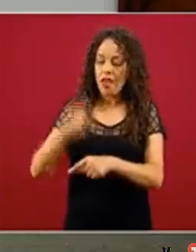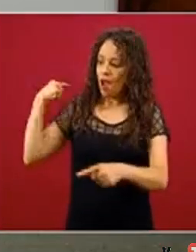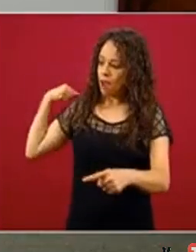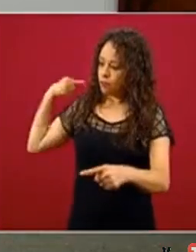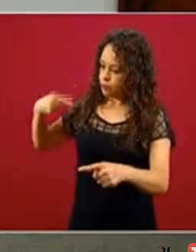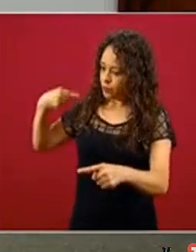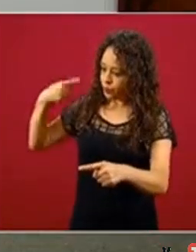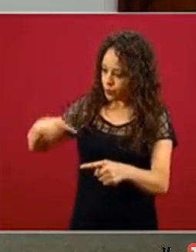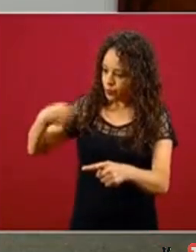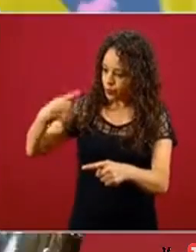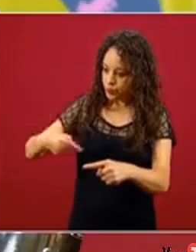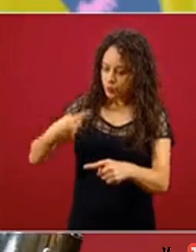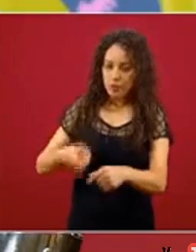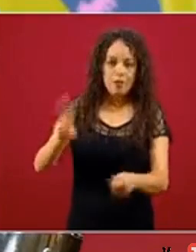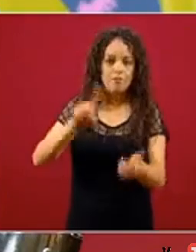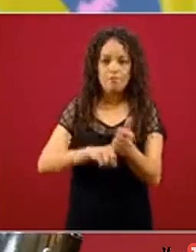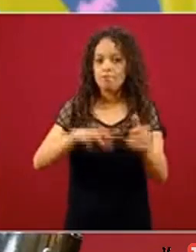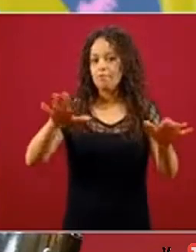pueden presentar